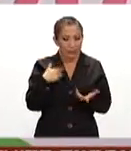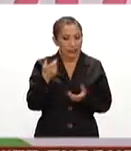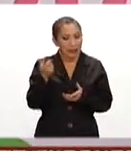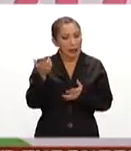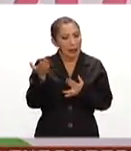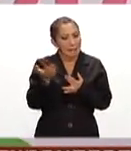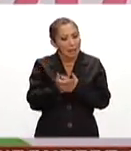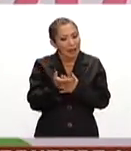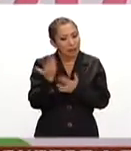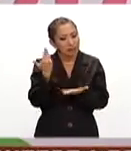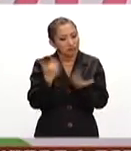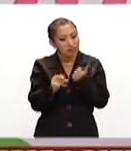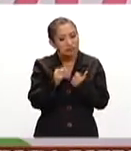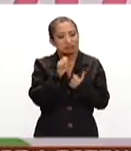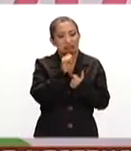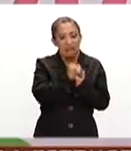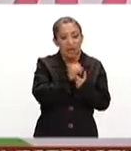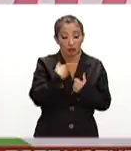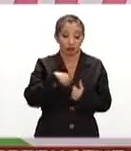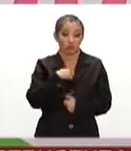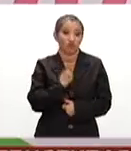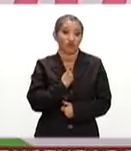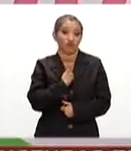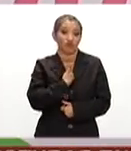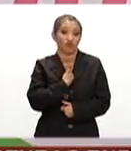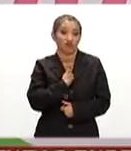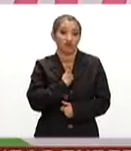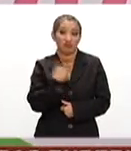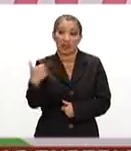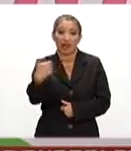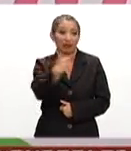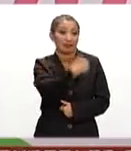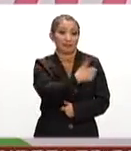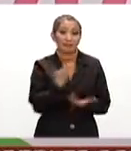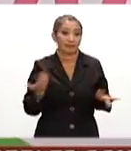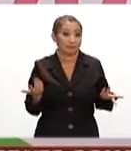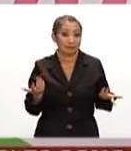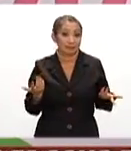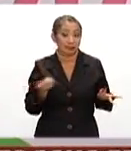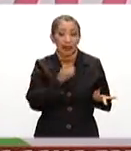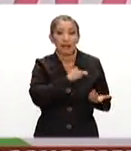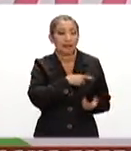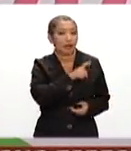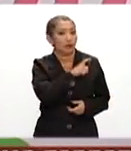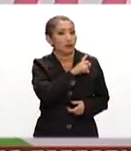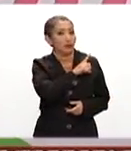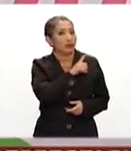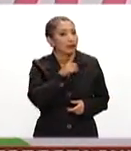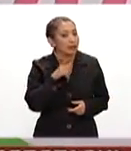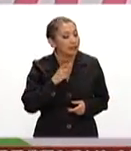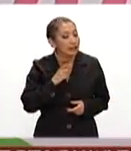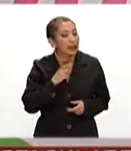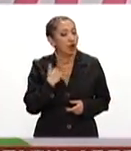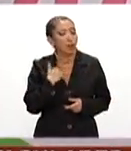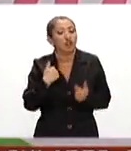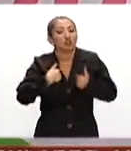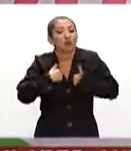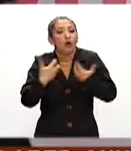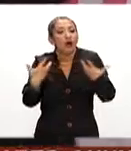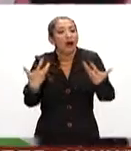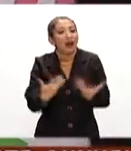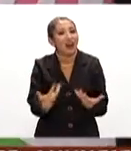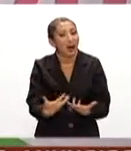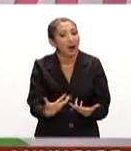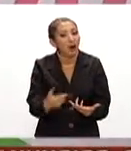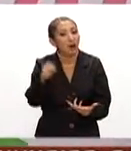parte del éxito esté en nosotros, en cada uno de nosotros. La salud tiene que ver con lo que